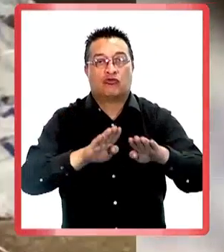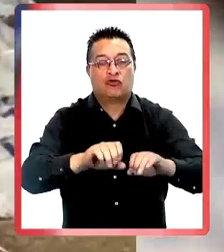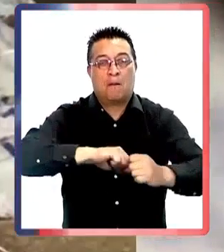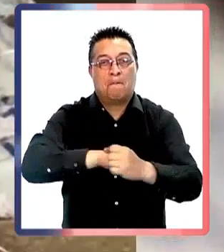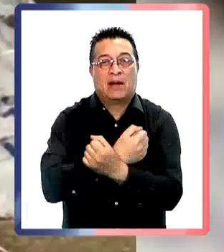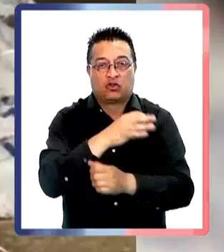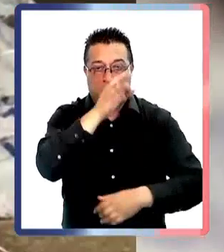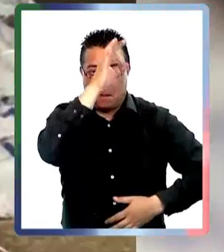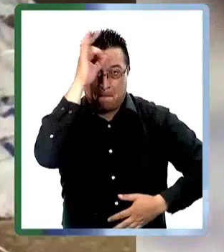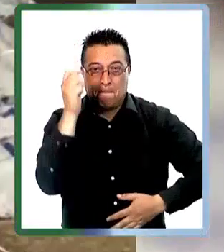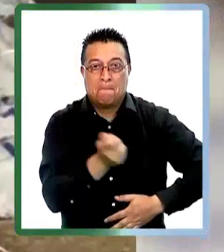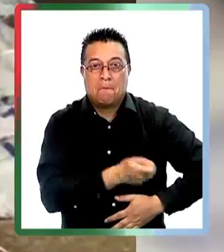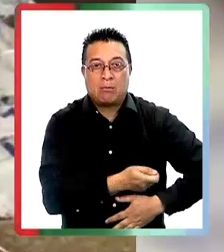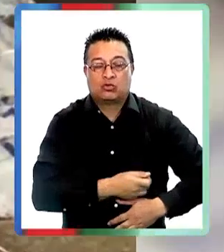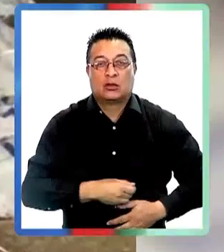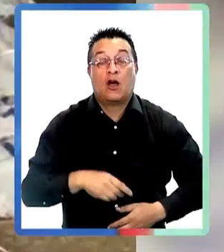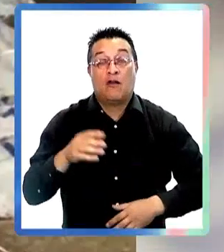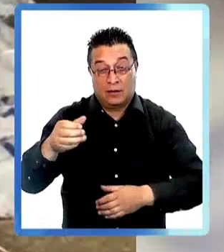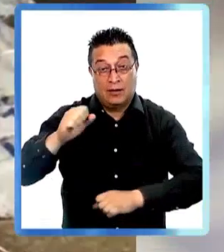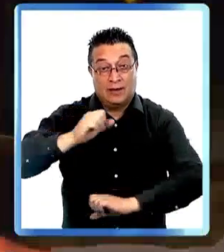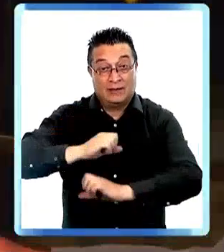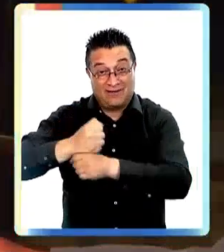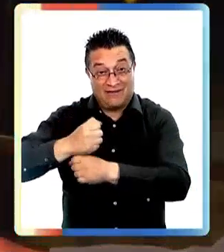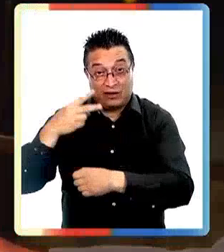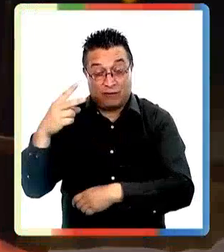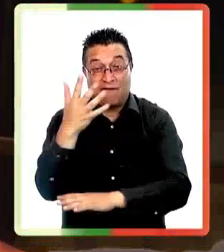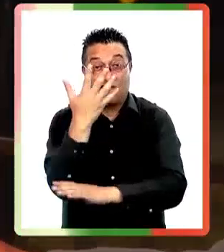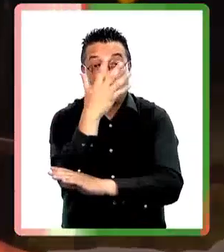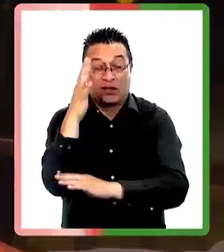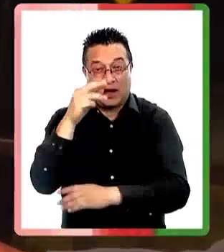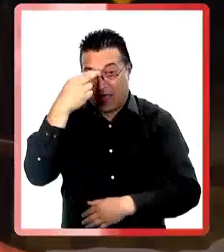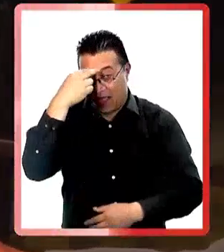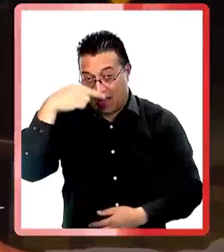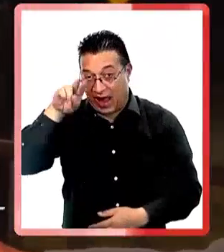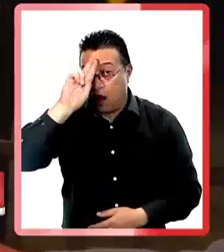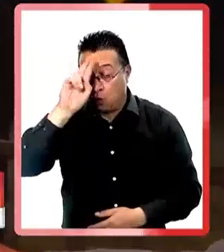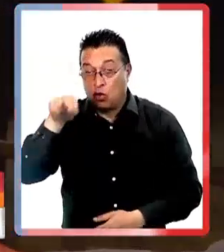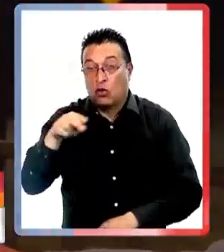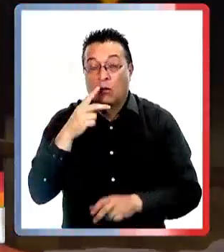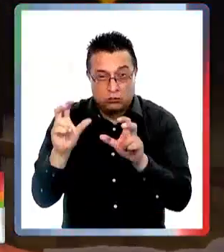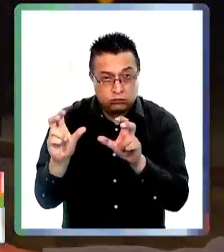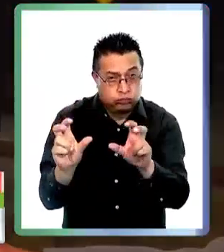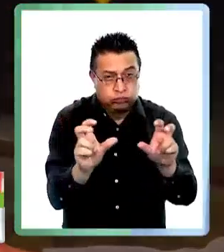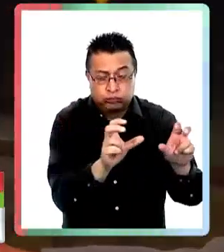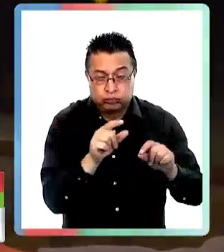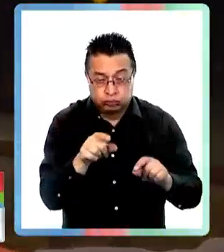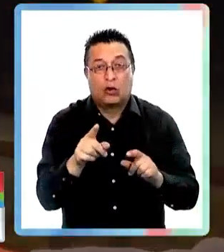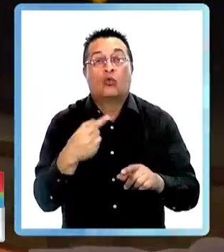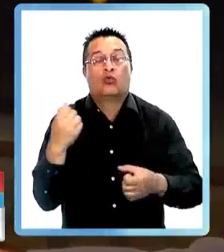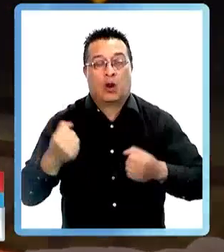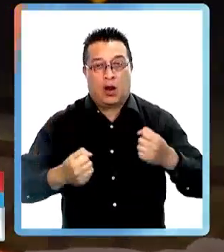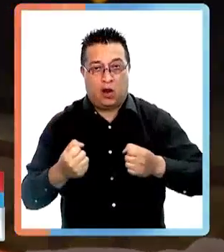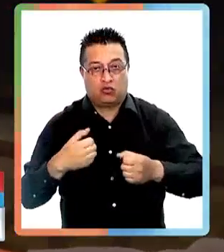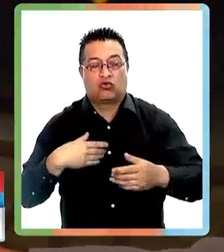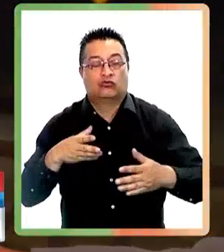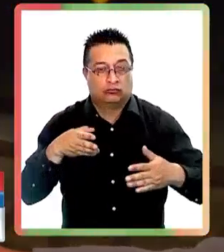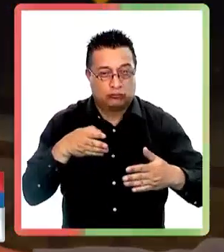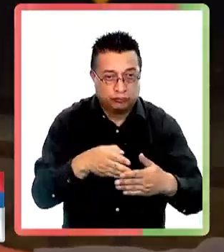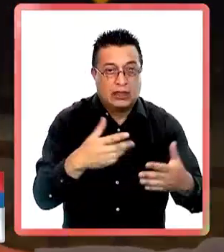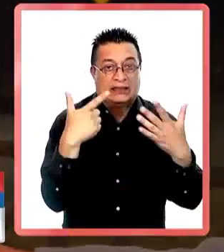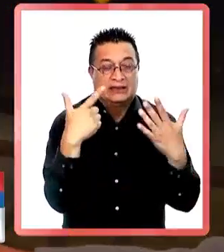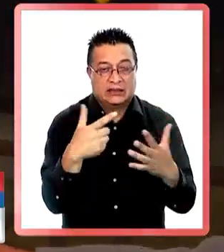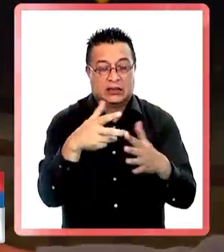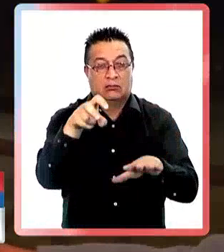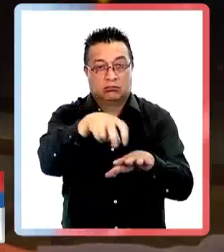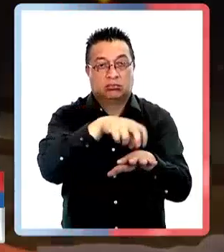mapuches personal deforestar arauco quienes realizan labores de vigilancia Fueron interceptados por un vehículo con siete